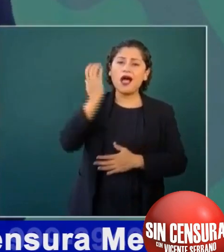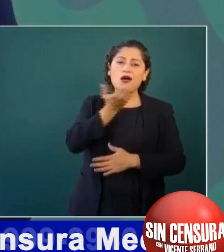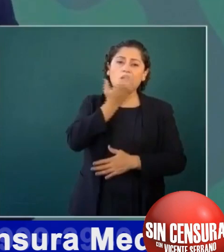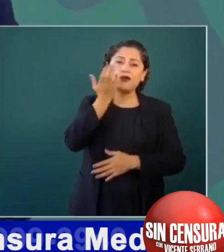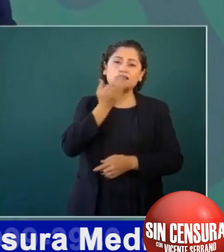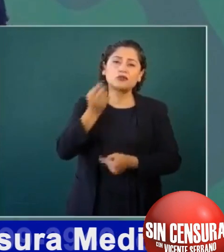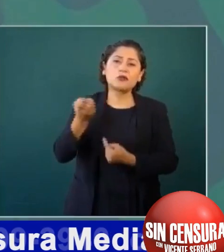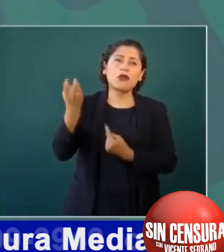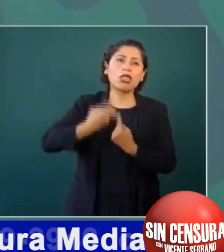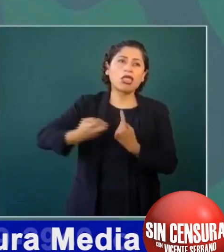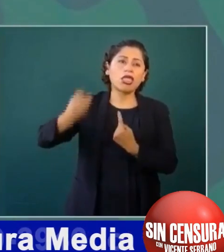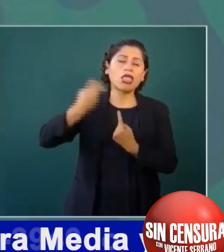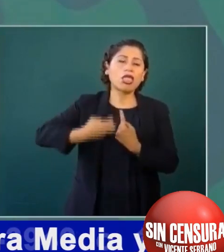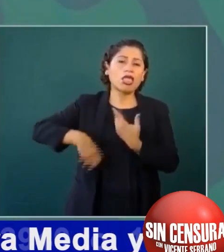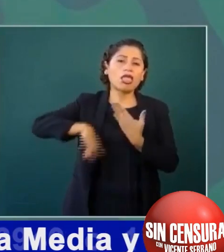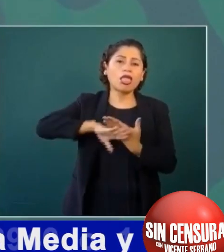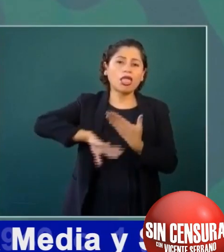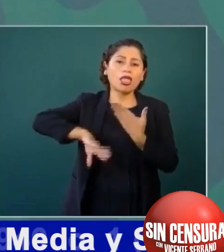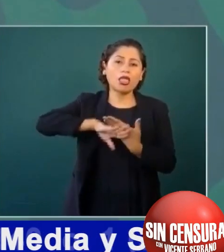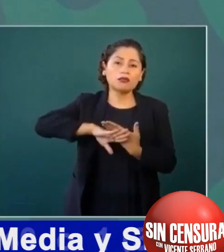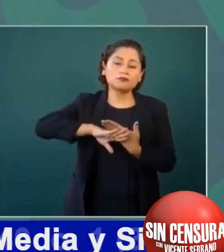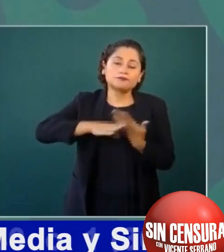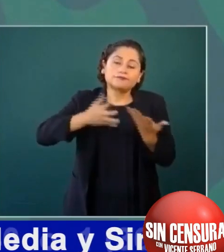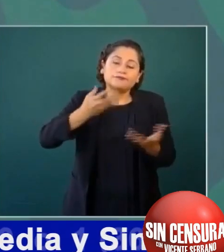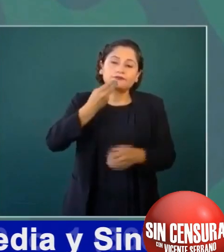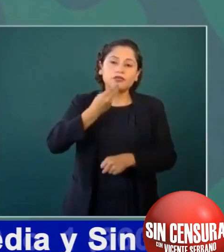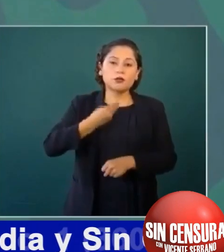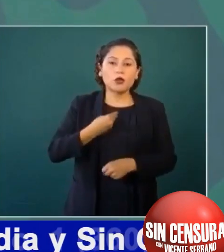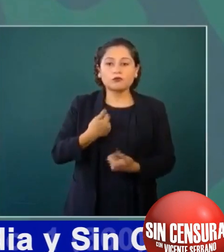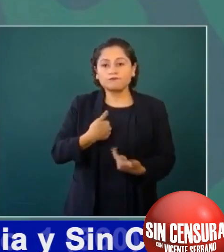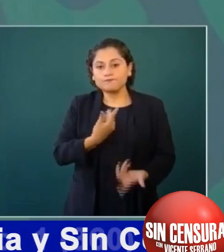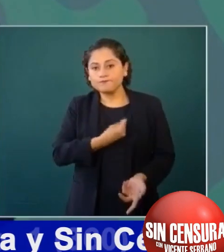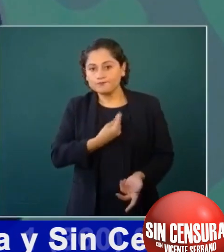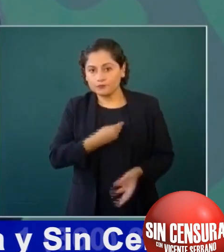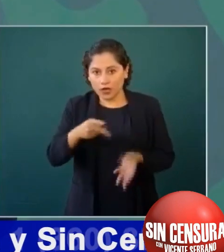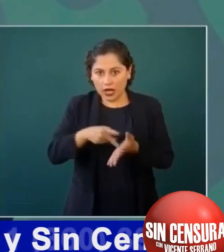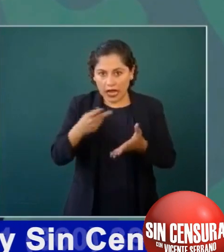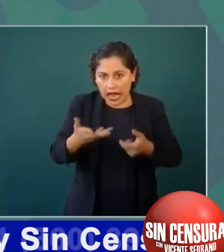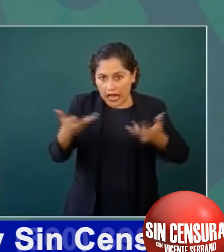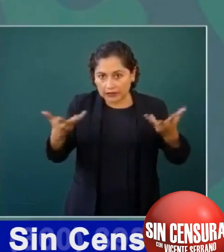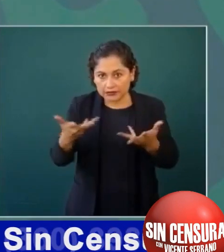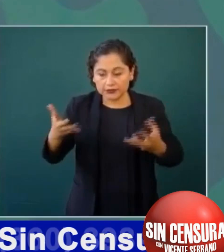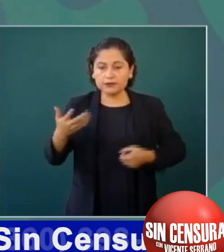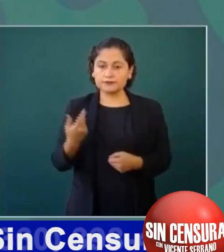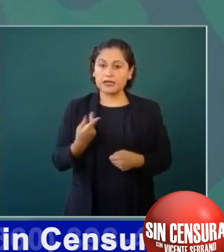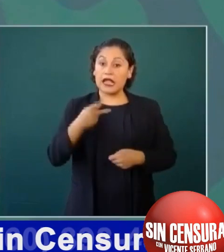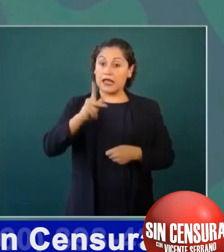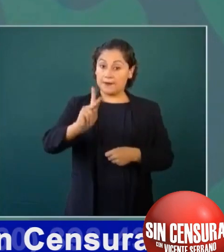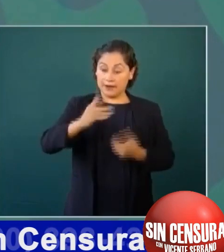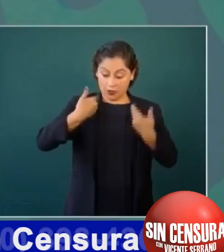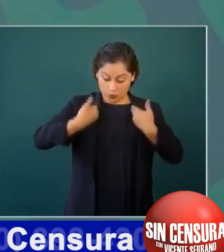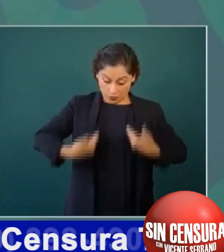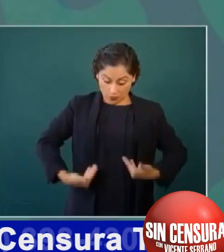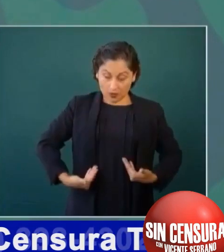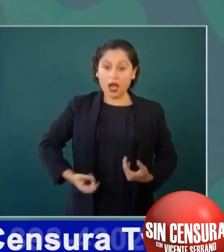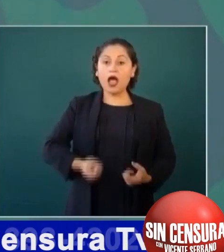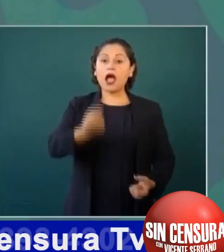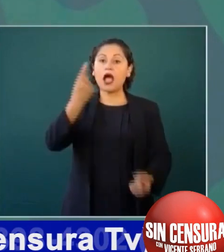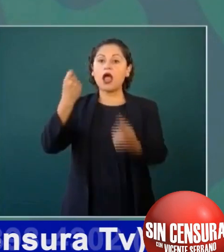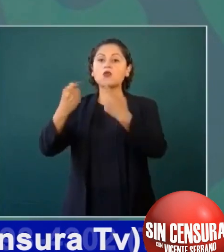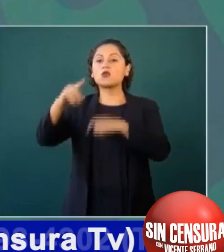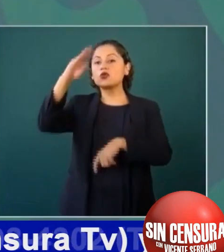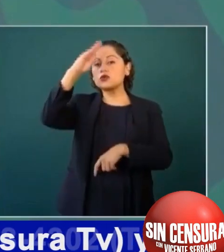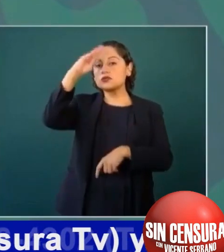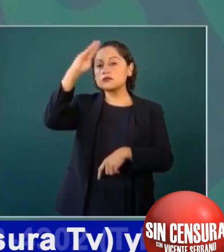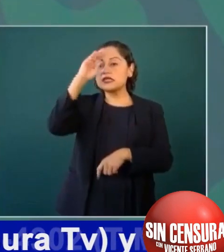pasando hoy en día. Pero en mi caso, hay quienes creen que con infamias e intrigas me van a distraer